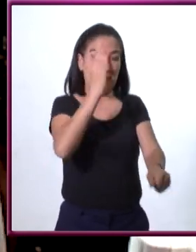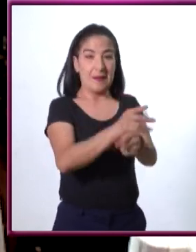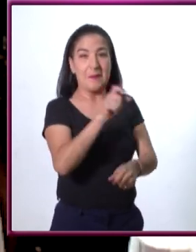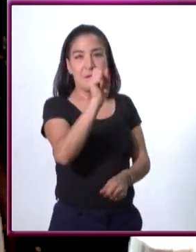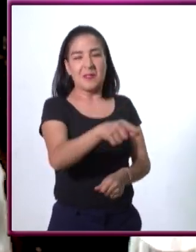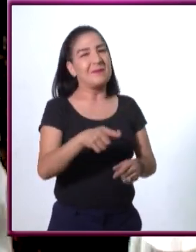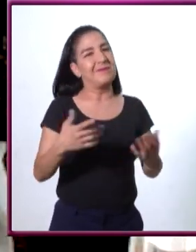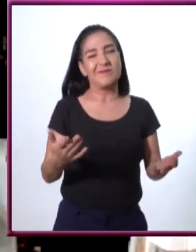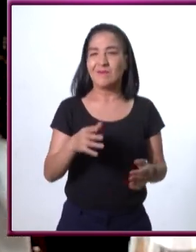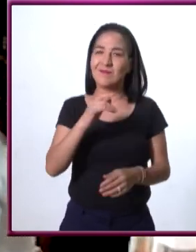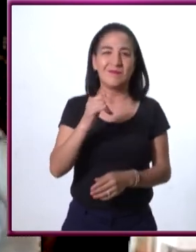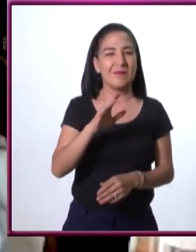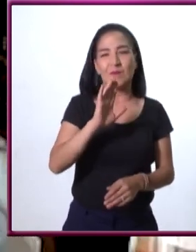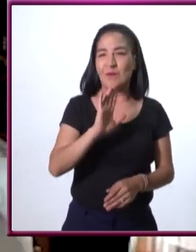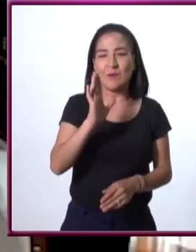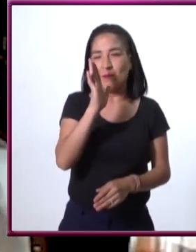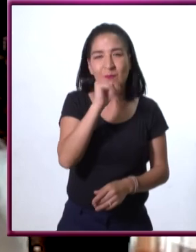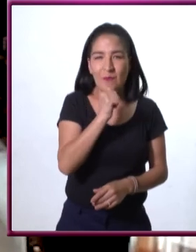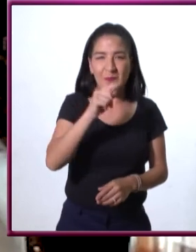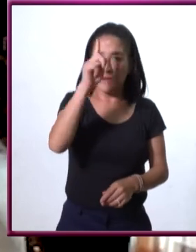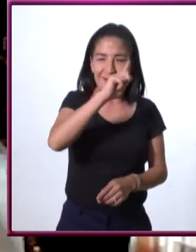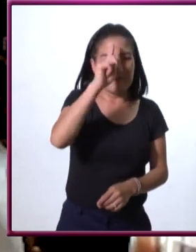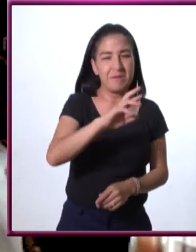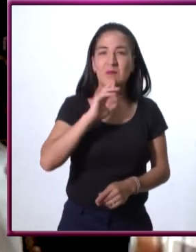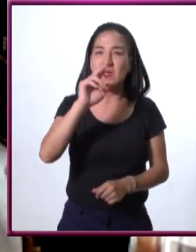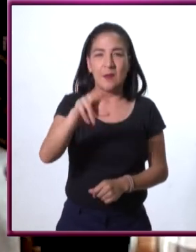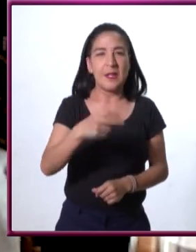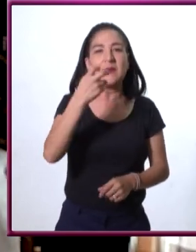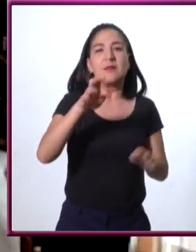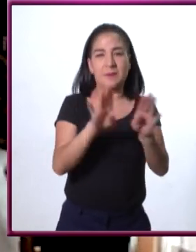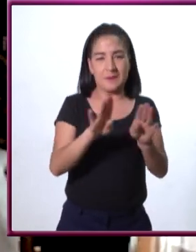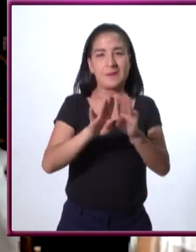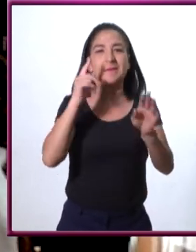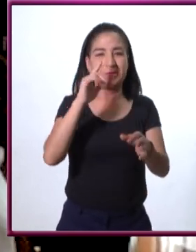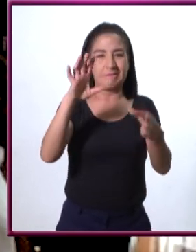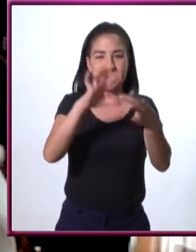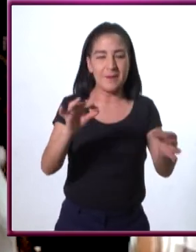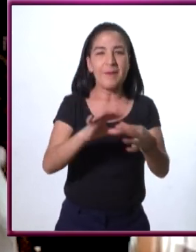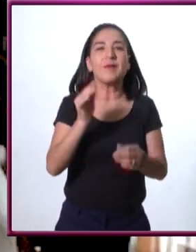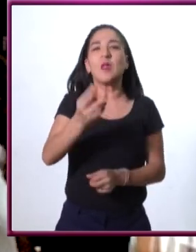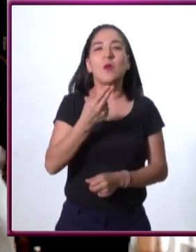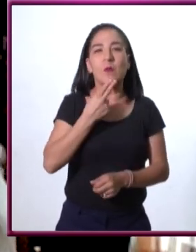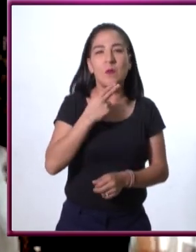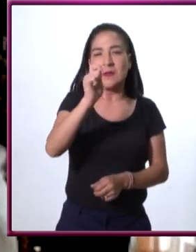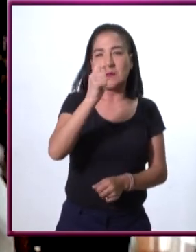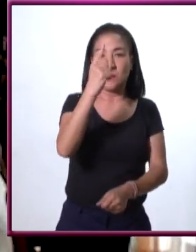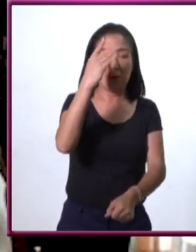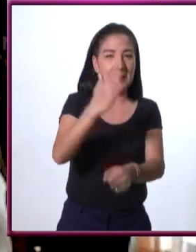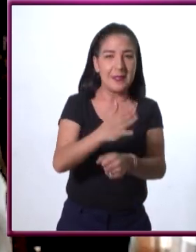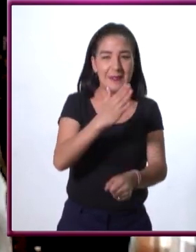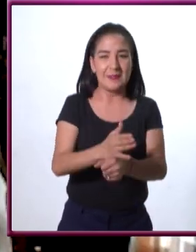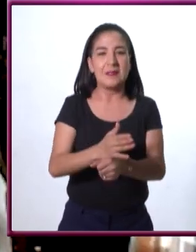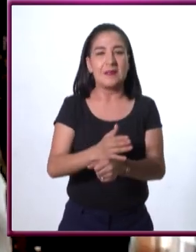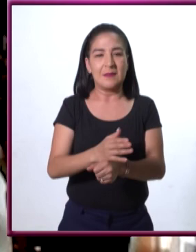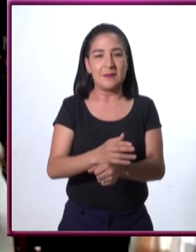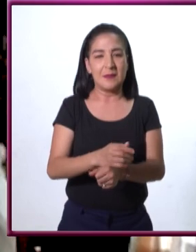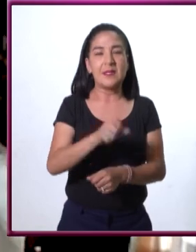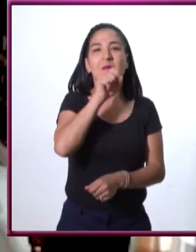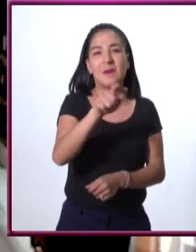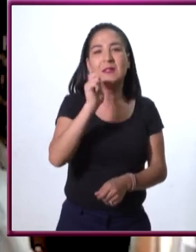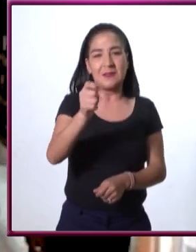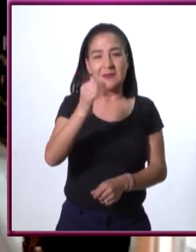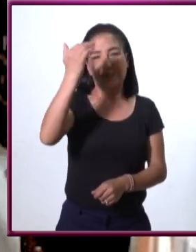es recomendable. Vamos a verlo en las siguientes intervenciones. Usar solamente castigo y